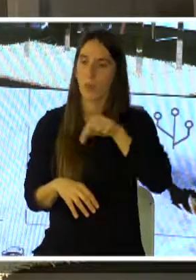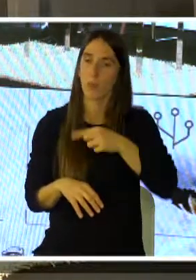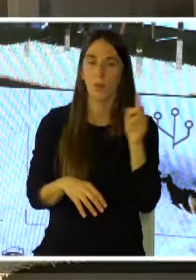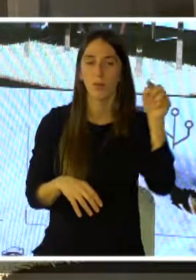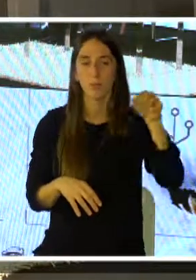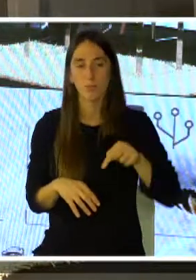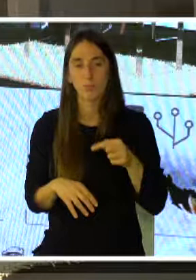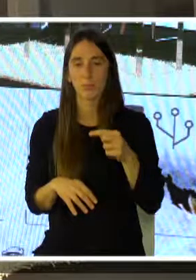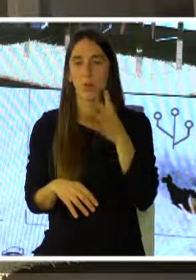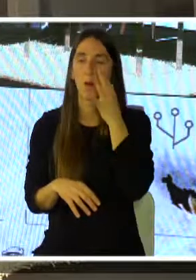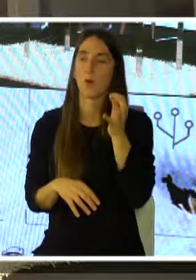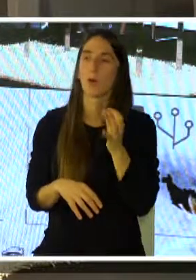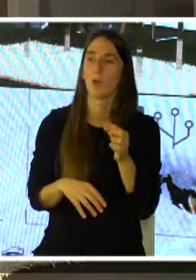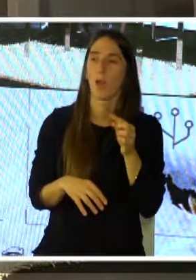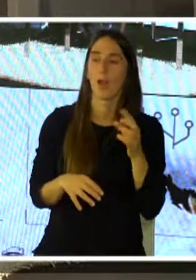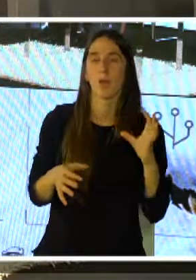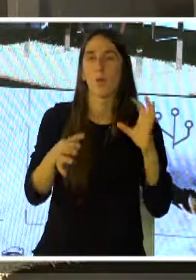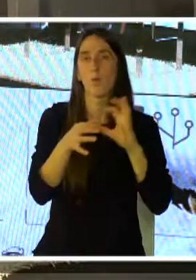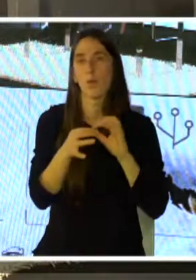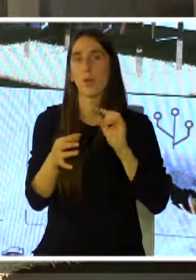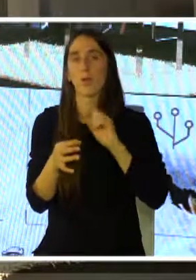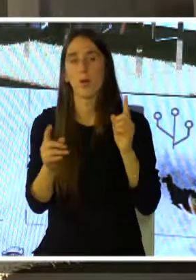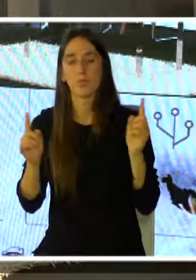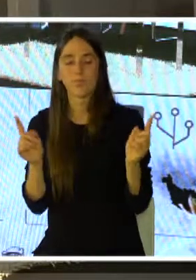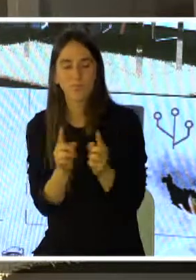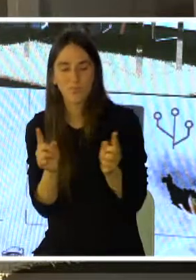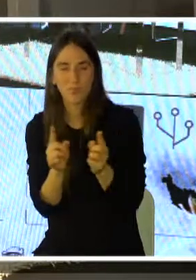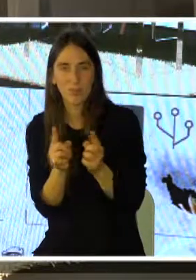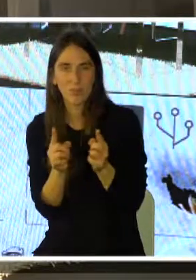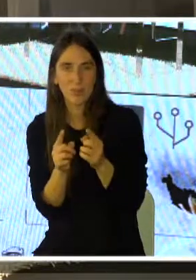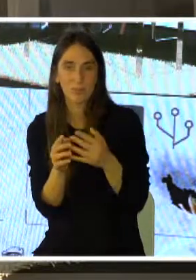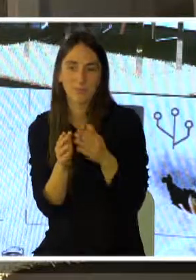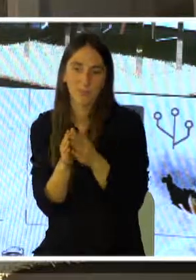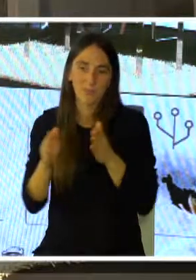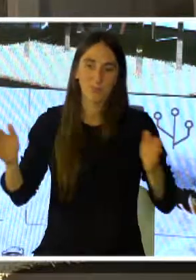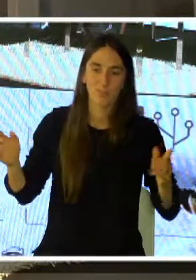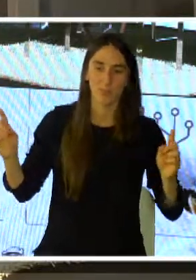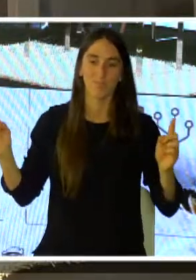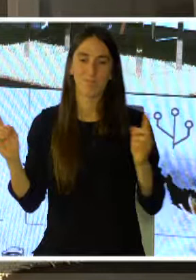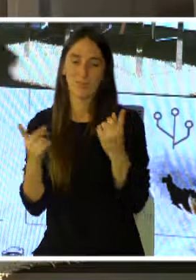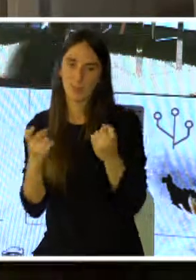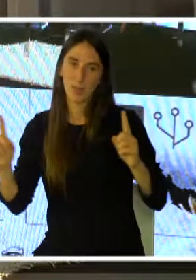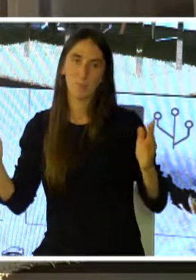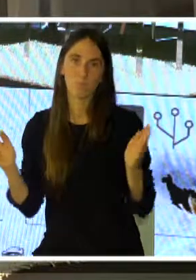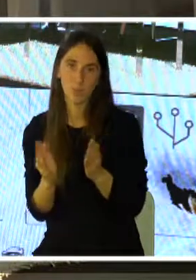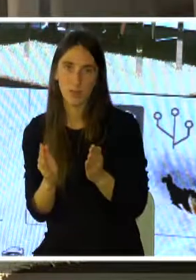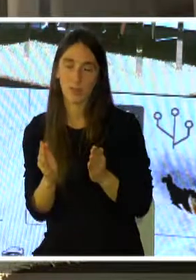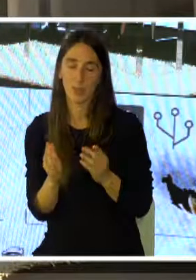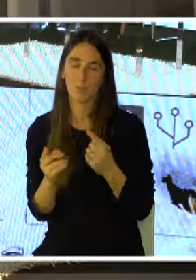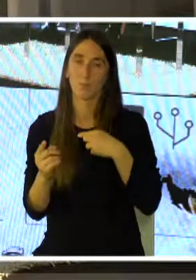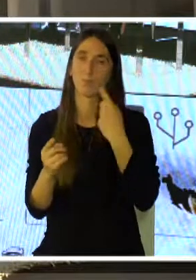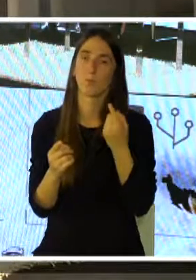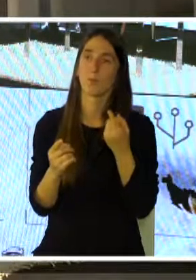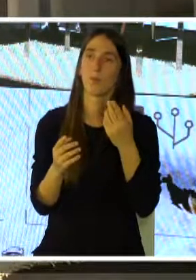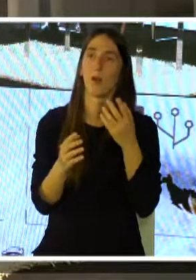las oportunidades, por ejemplo, para unir o achicar algunas zonas, porque es necesario, porque la zona es demasiado grande o demasiado pequeña. Y por otro